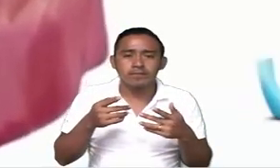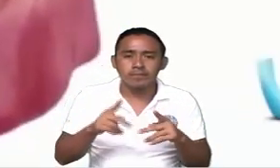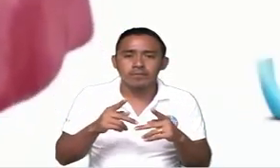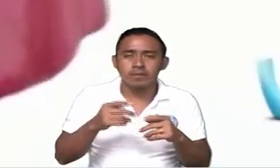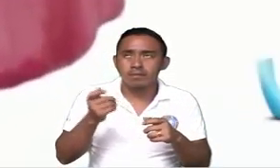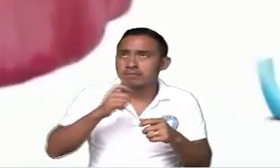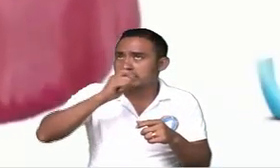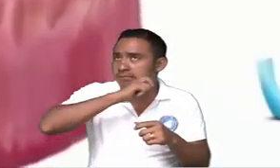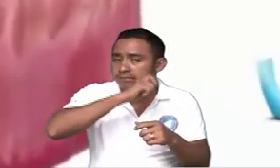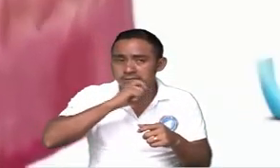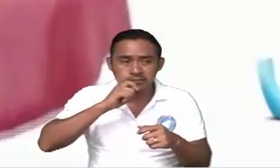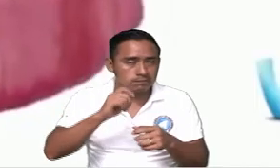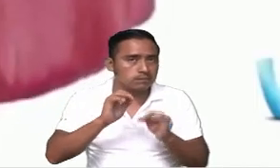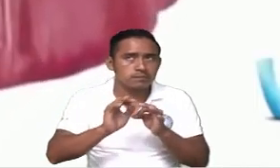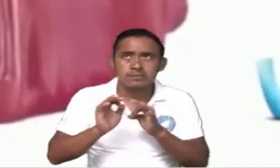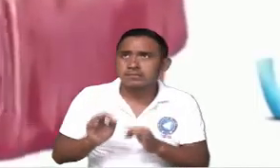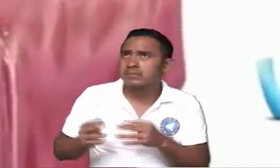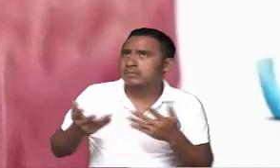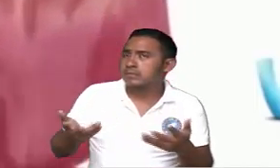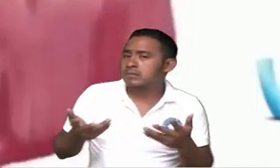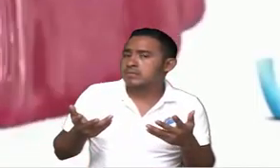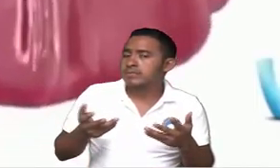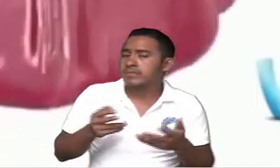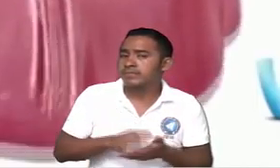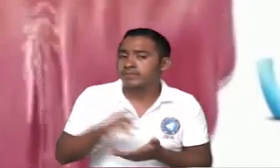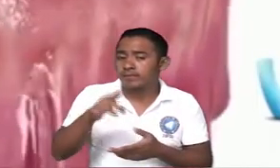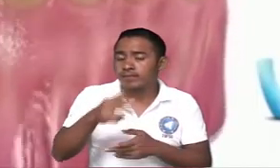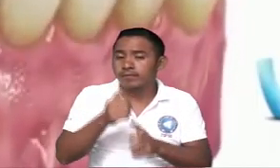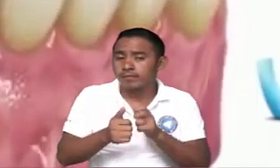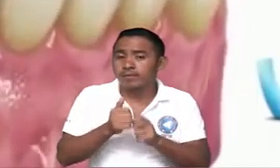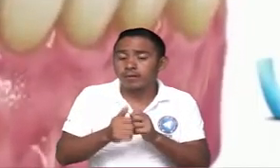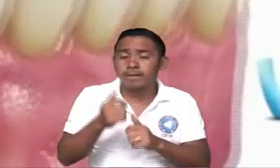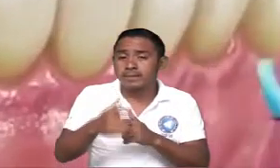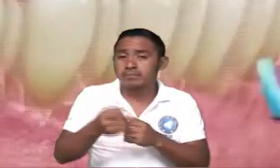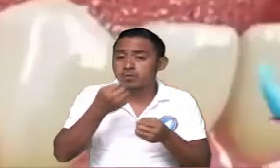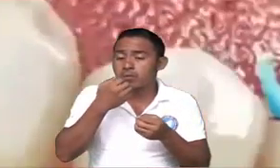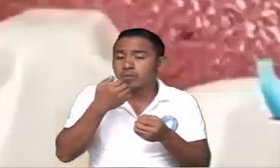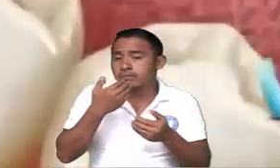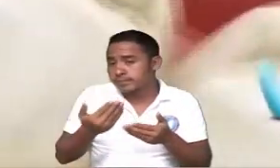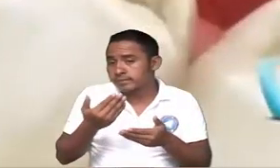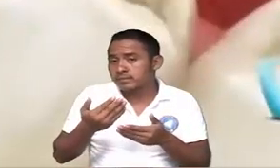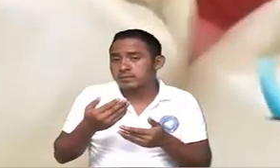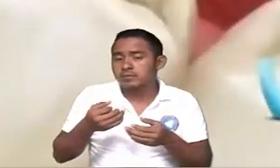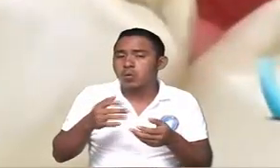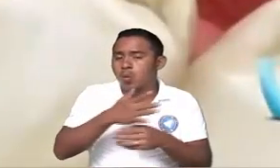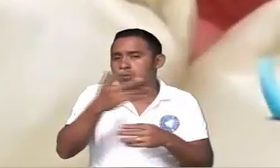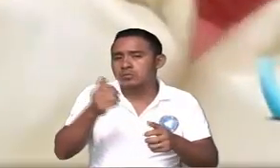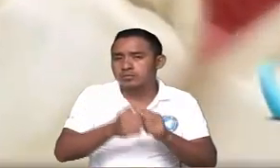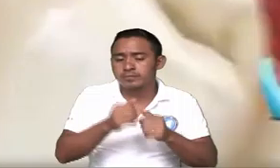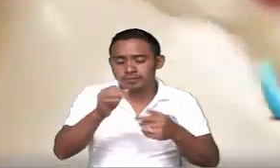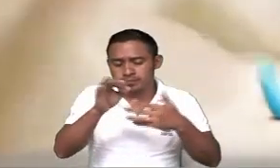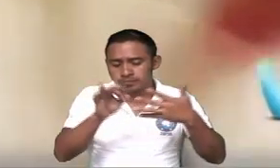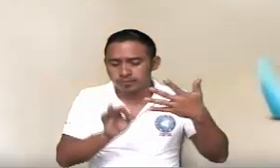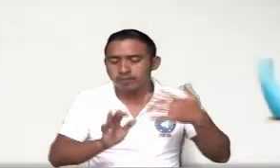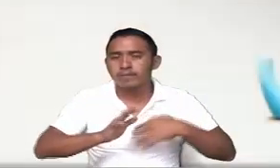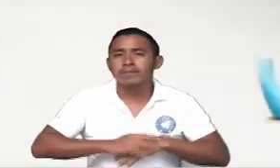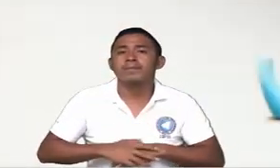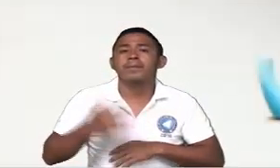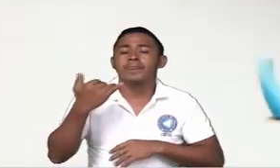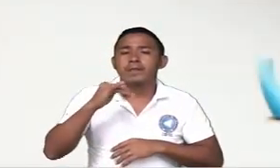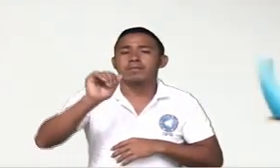los dientes bien, van a tener un buen aliento, precisamente por otros factores. Así es. Nosotros